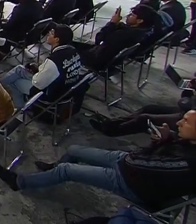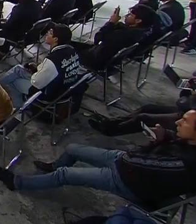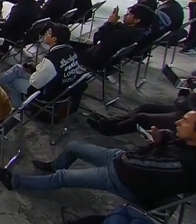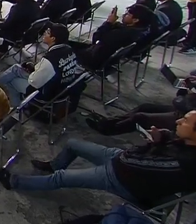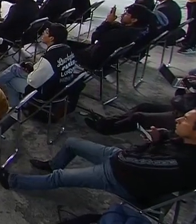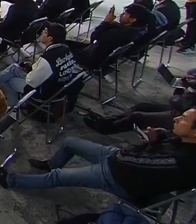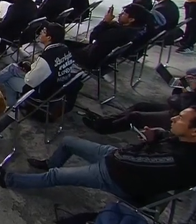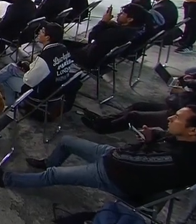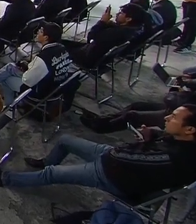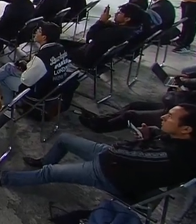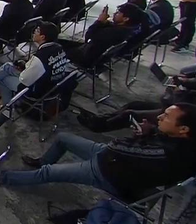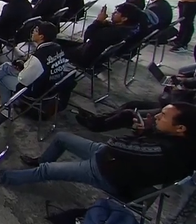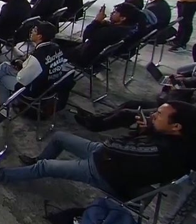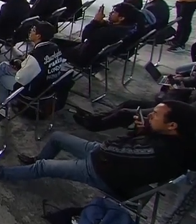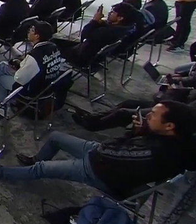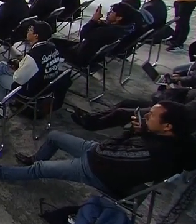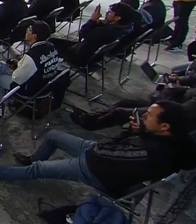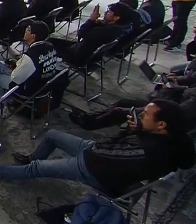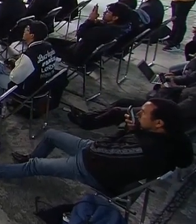Además, iba a ser